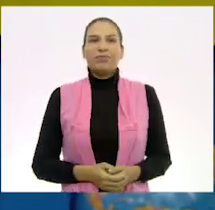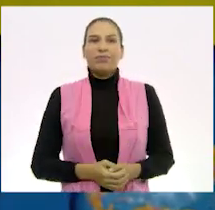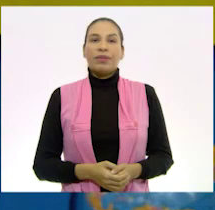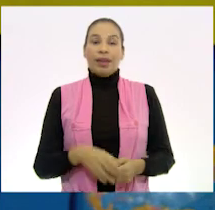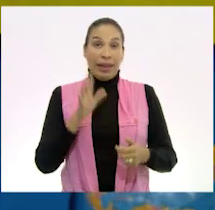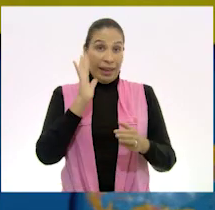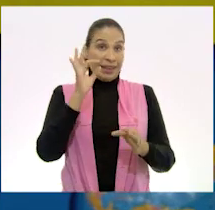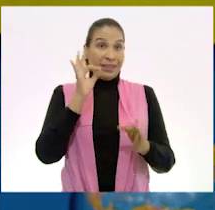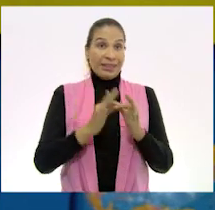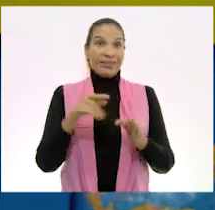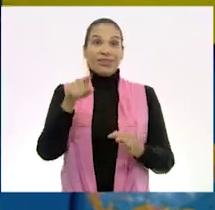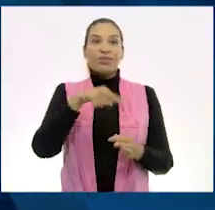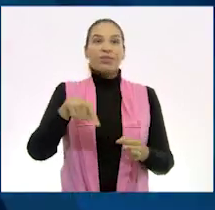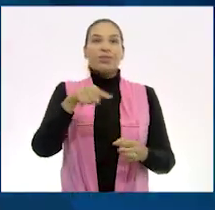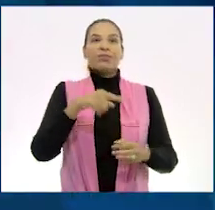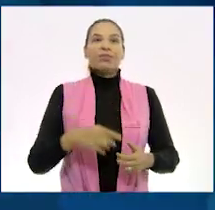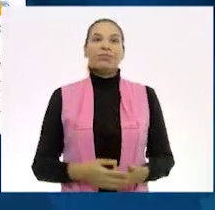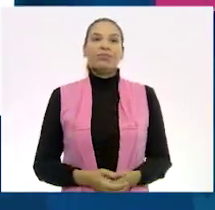¿Ya estás listo?